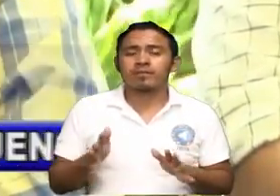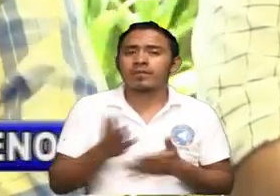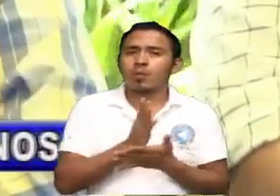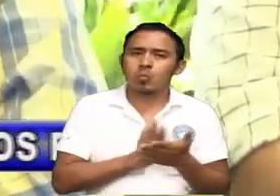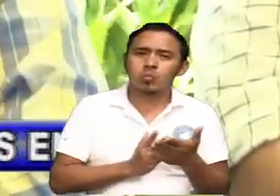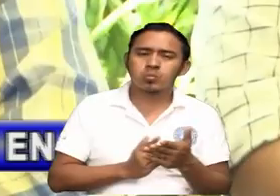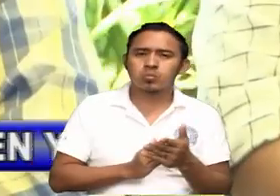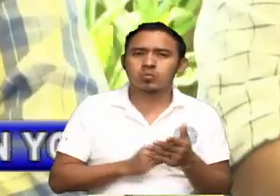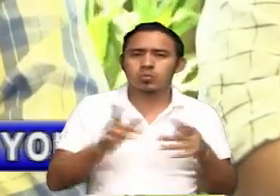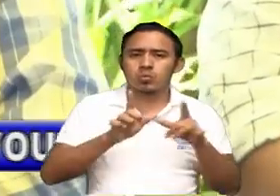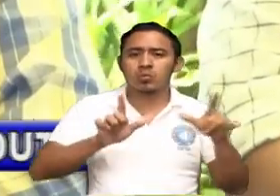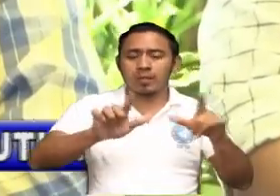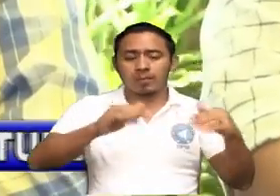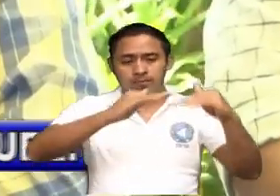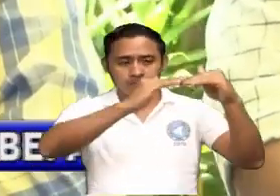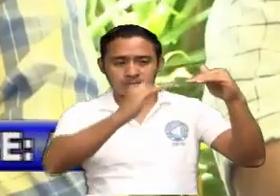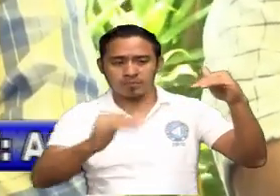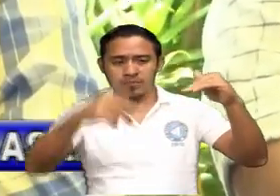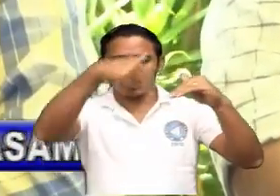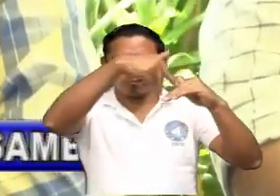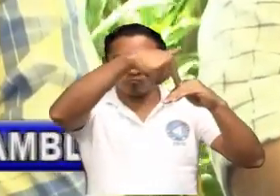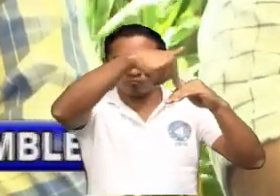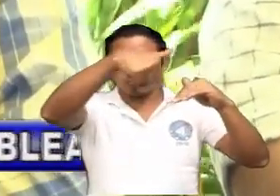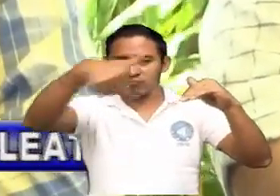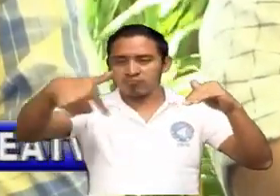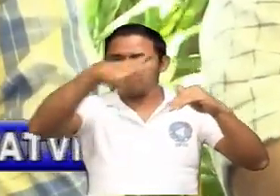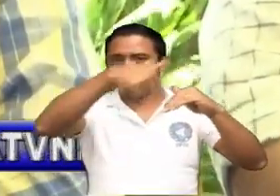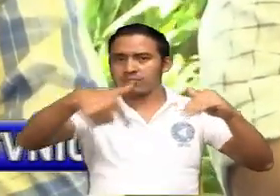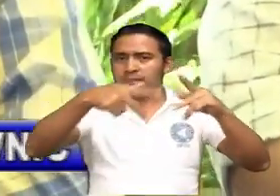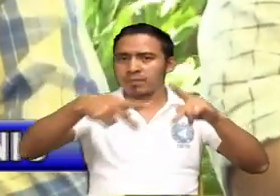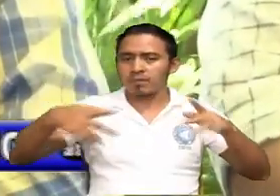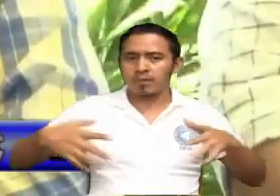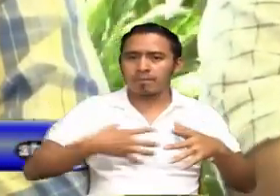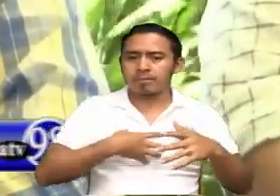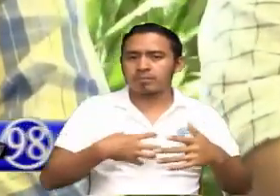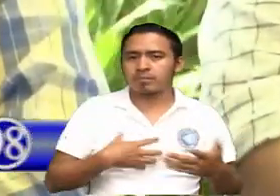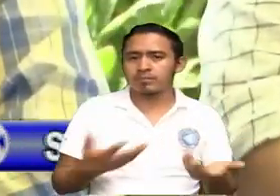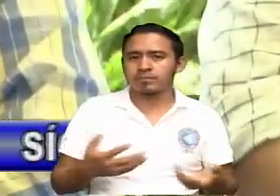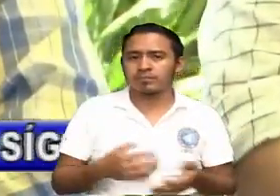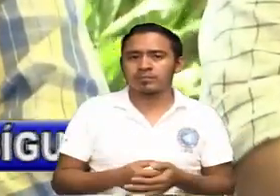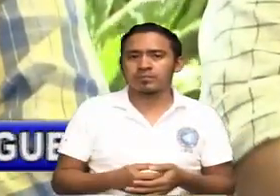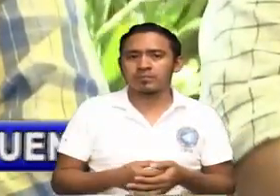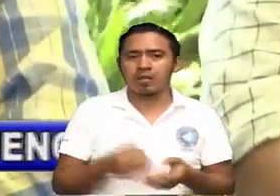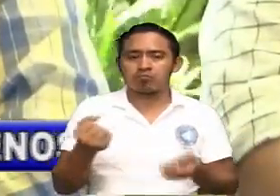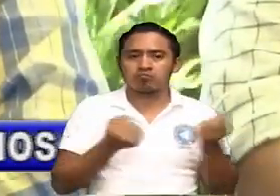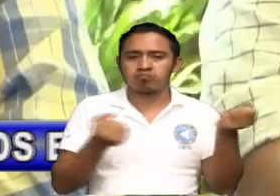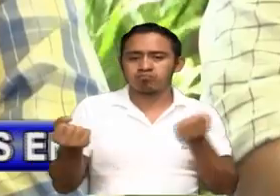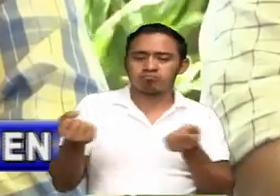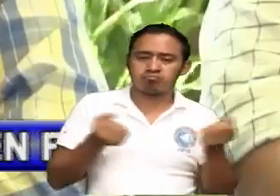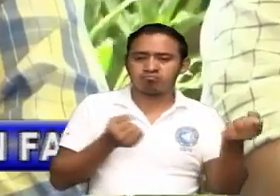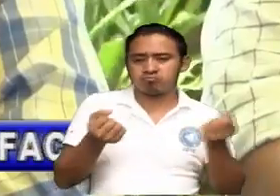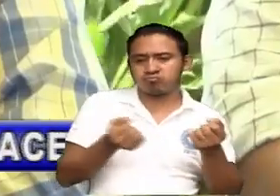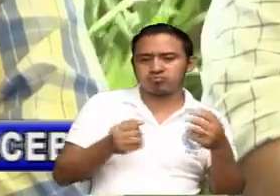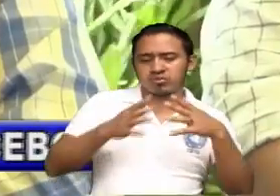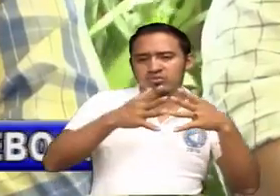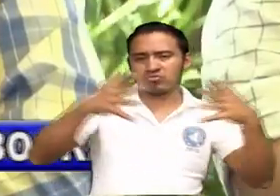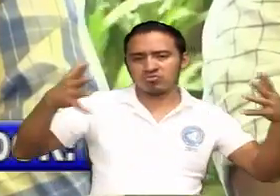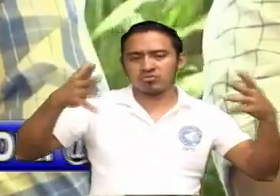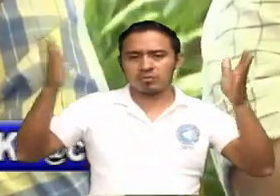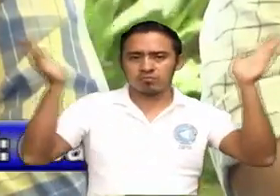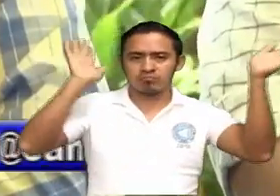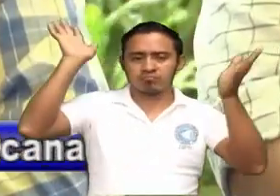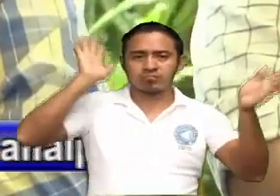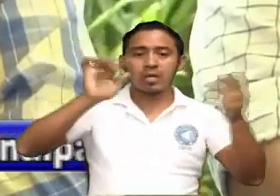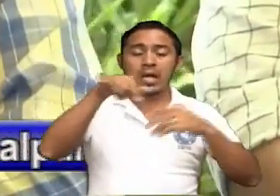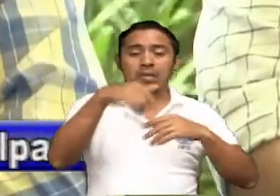desembarcaderos ahí para que la gente que traiga sus camiones pueda desembarcar ahí